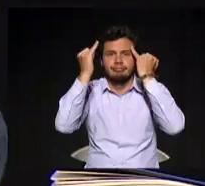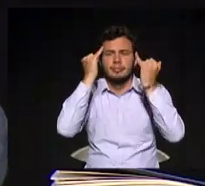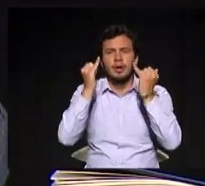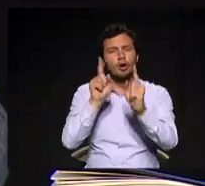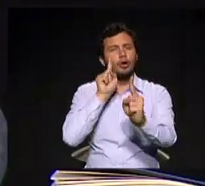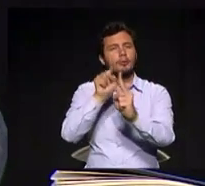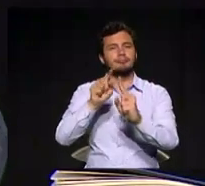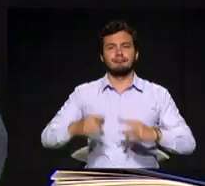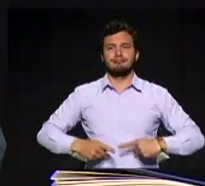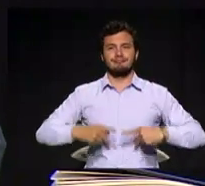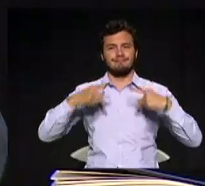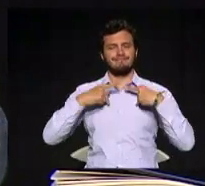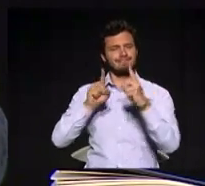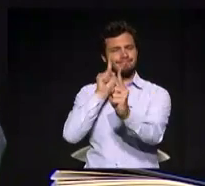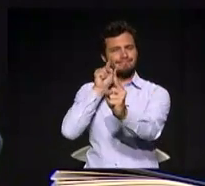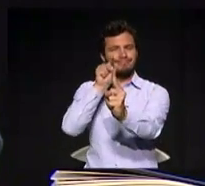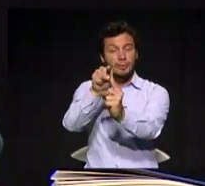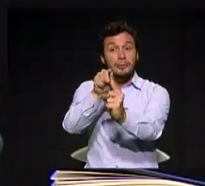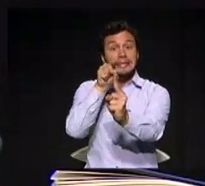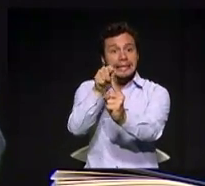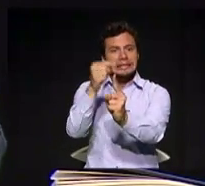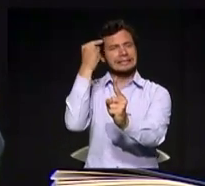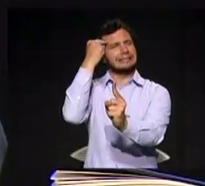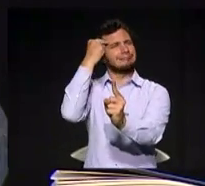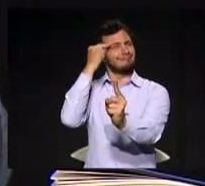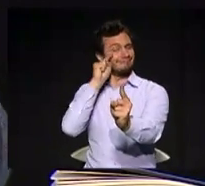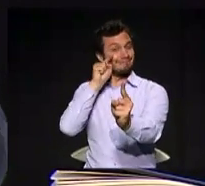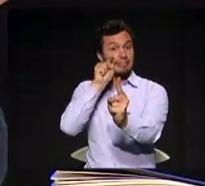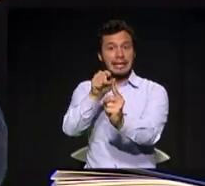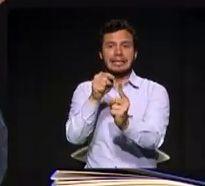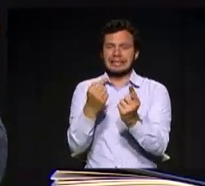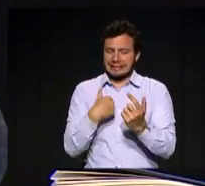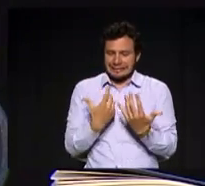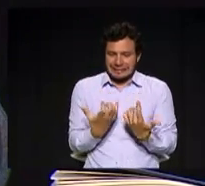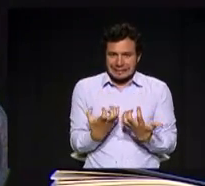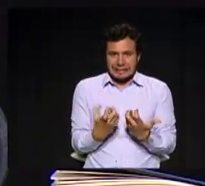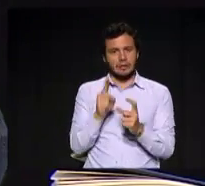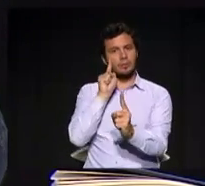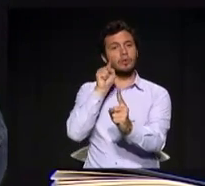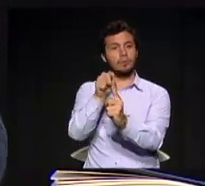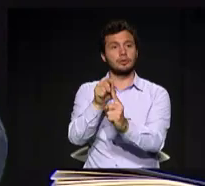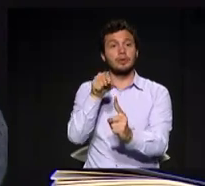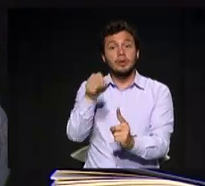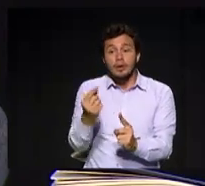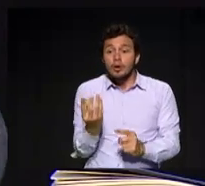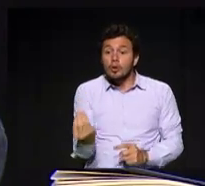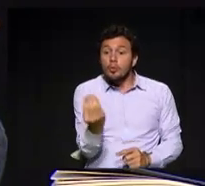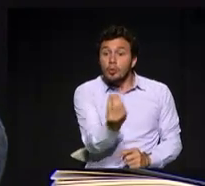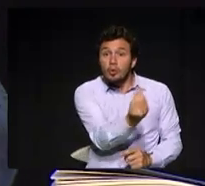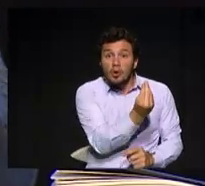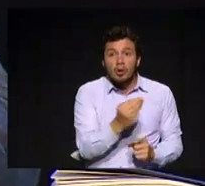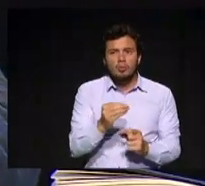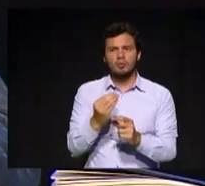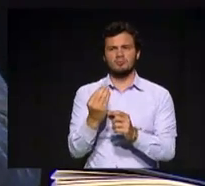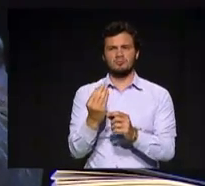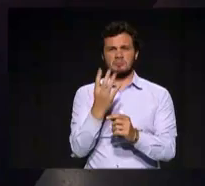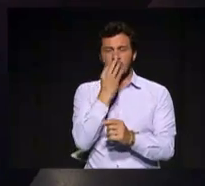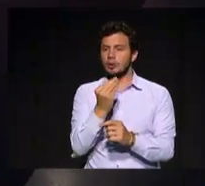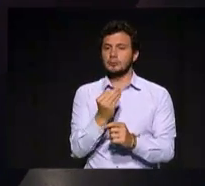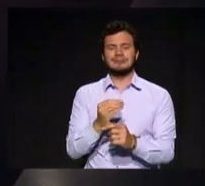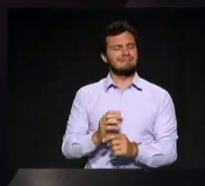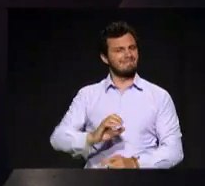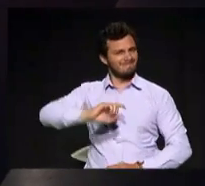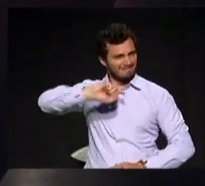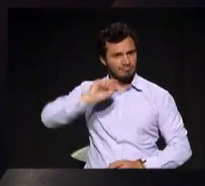es nuestro propósito está raíz y obviamente está en este mundo criminal de forma contundente atacarlos gracias